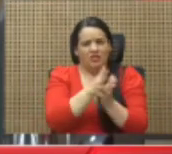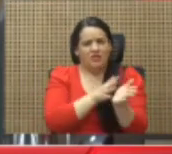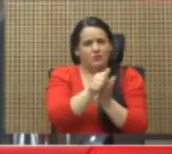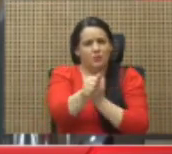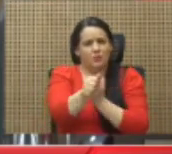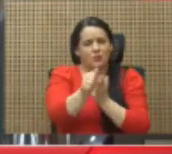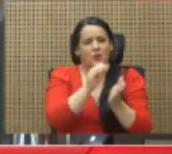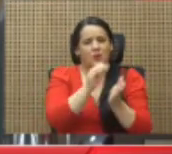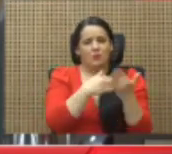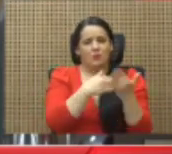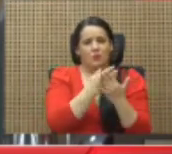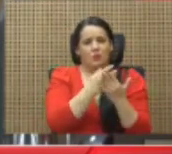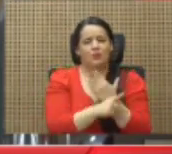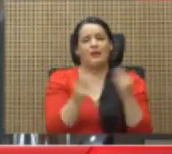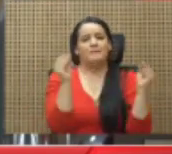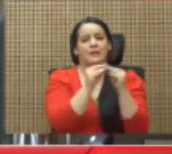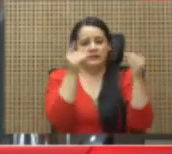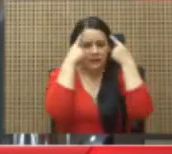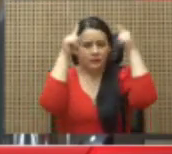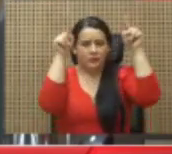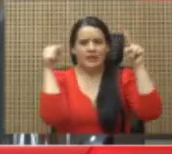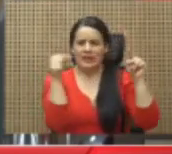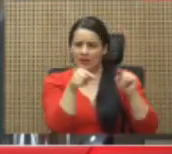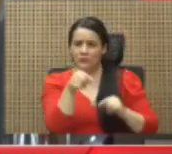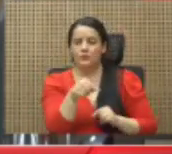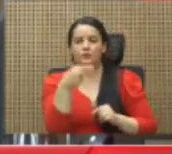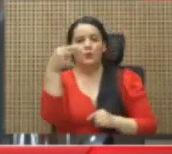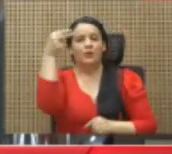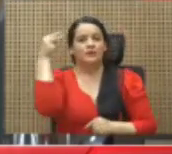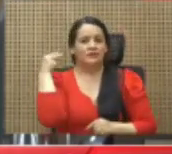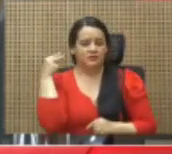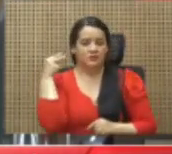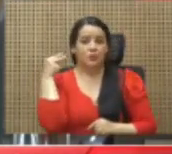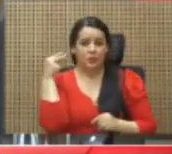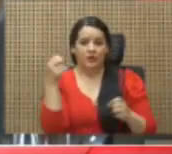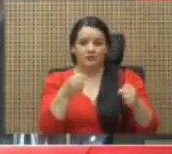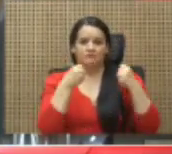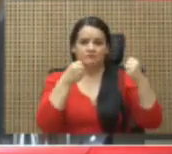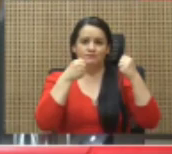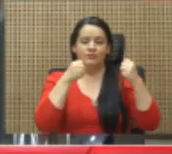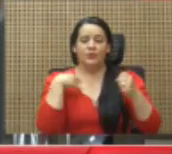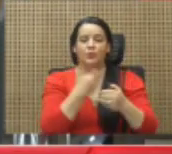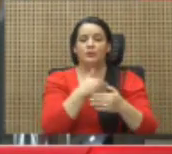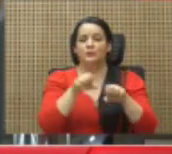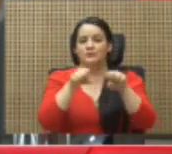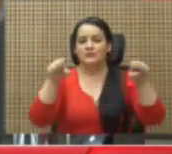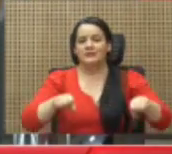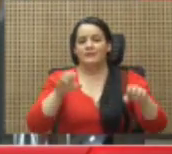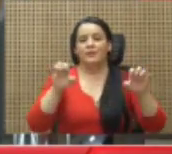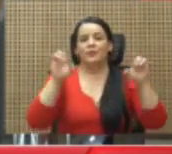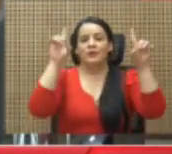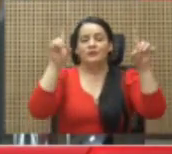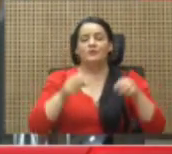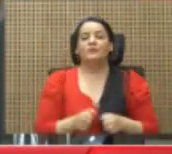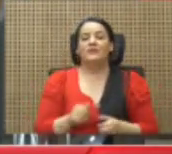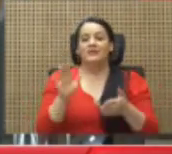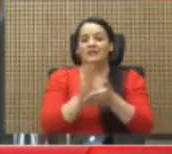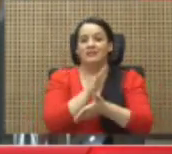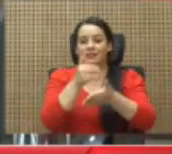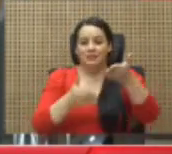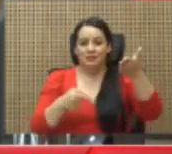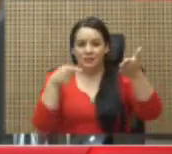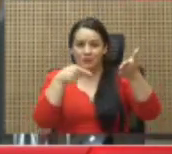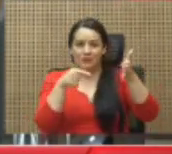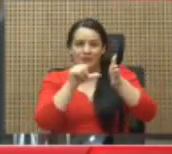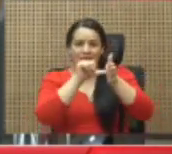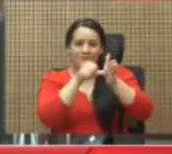programas más exitosos y que son las fortalezas históricas de nuestro sistema educativo? El documento hace énfasis